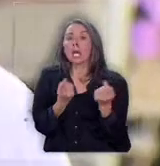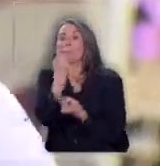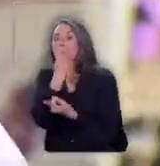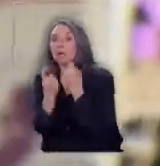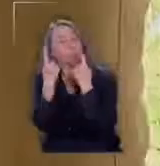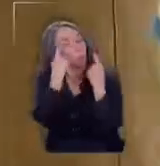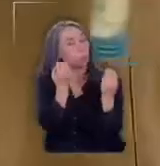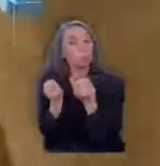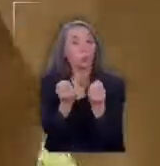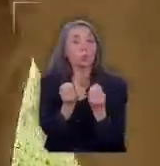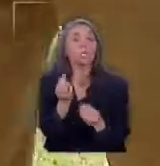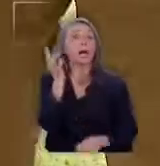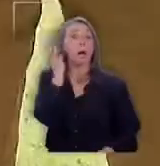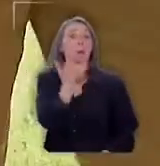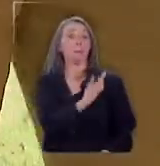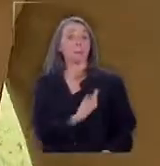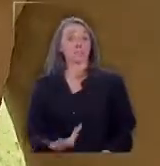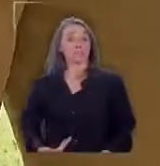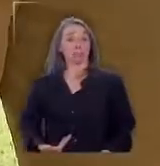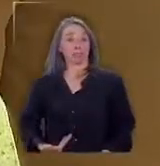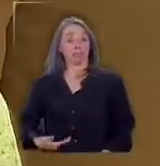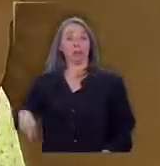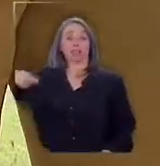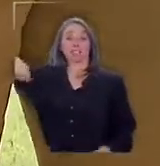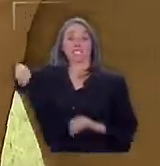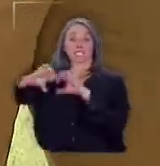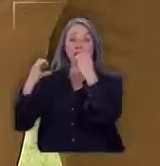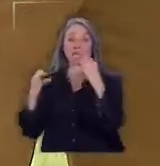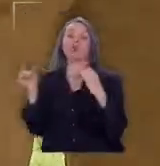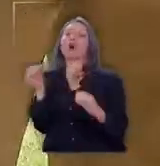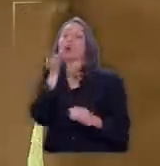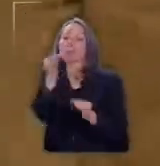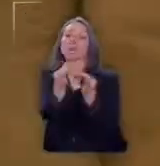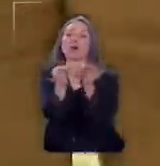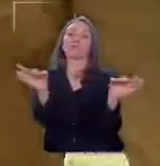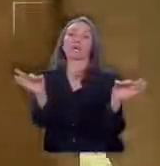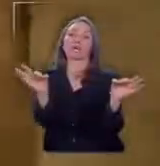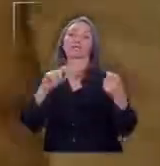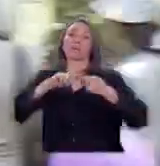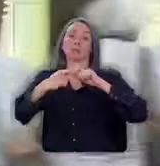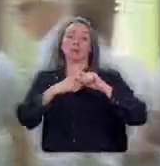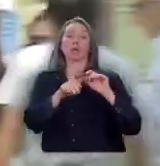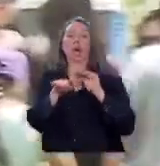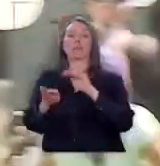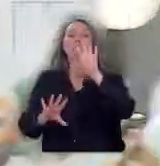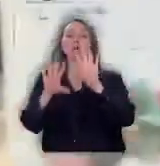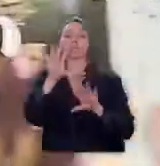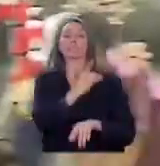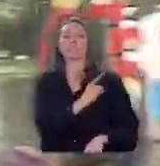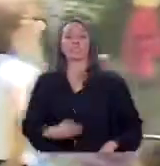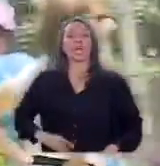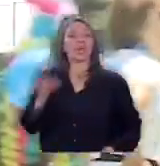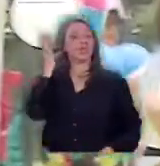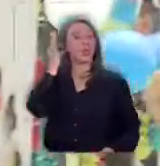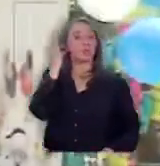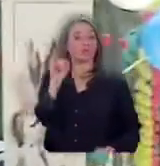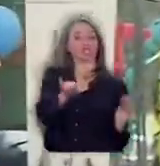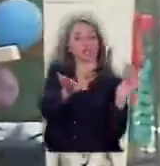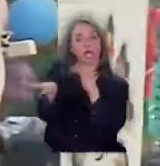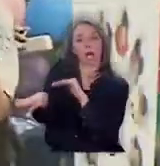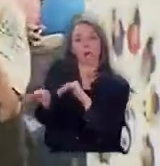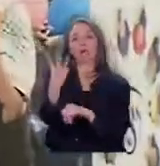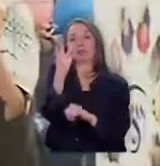situaciones que según la presidenta de del senado provocaron la frase de la polémica respaldada por 15 diputadas y más de